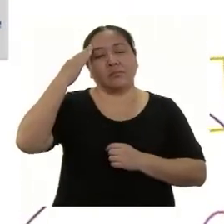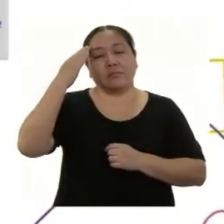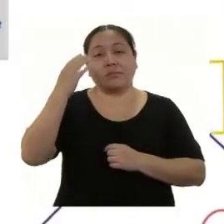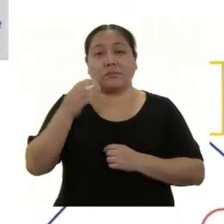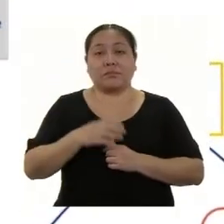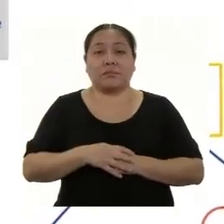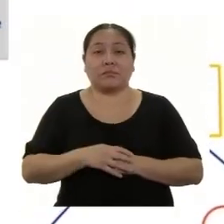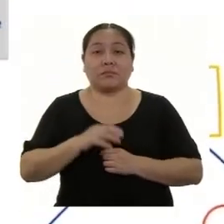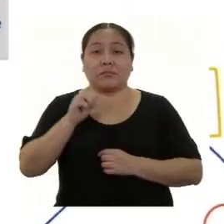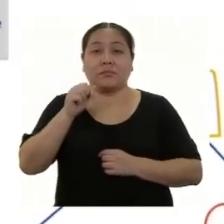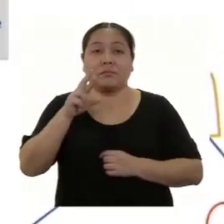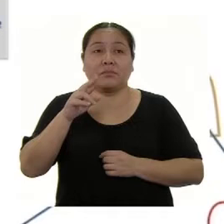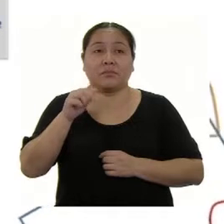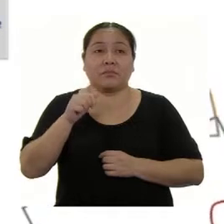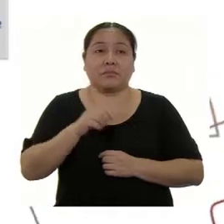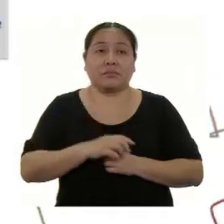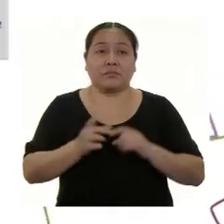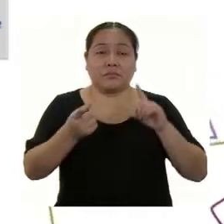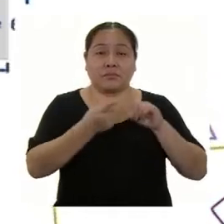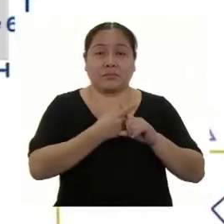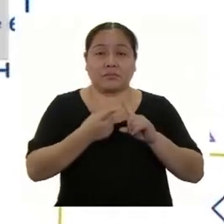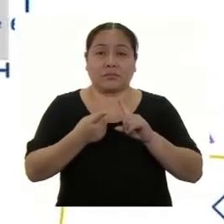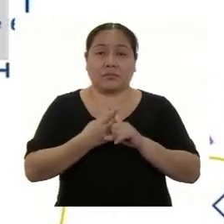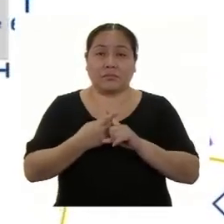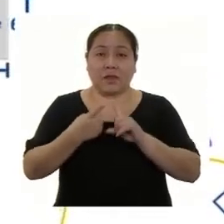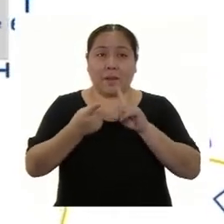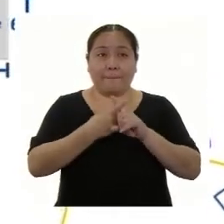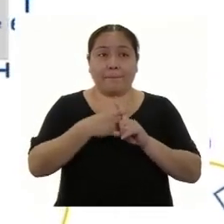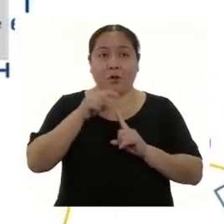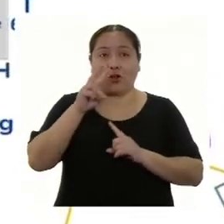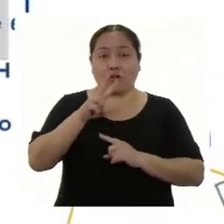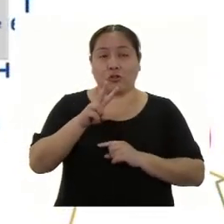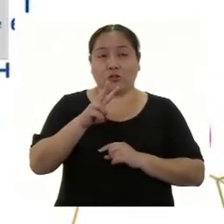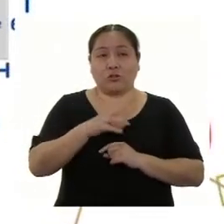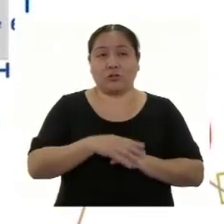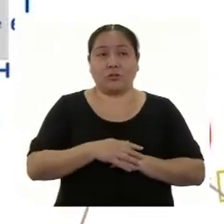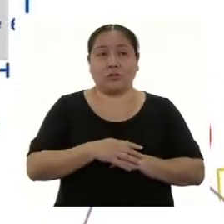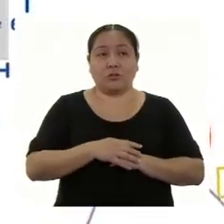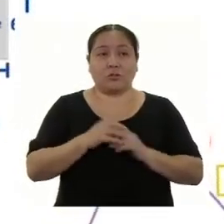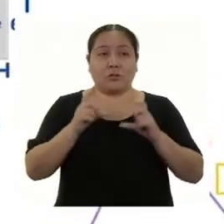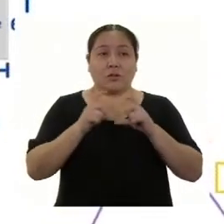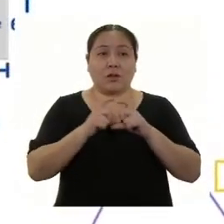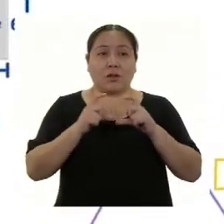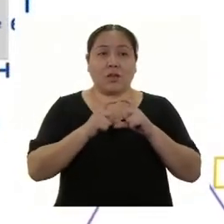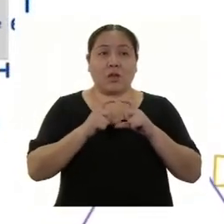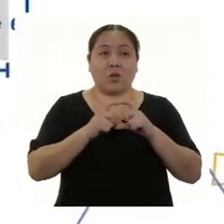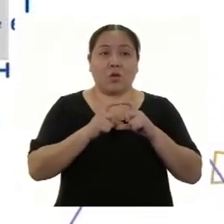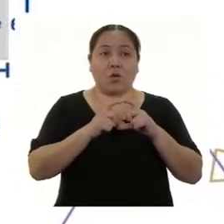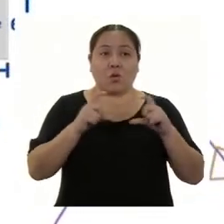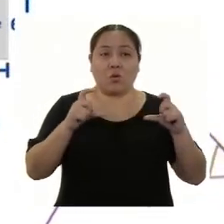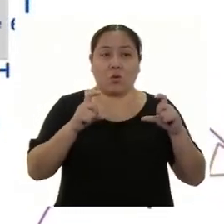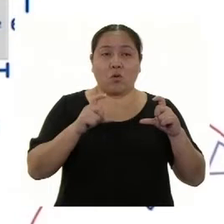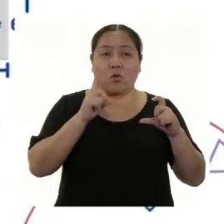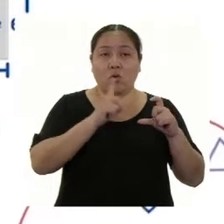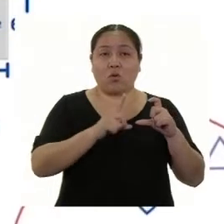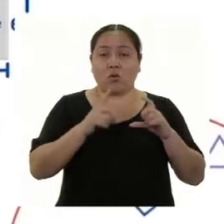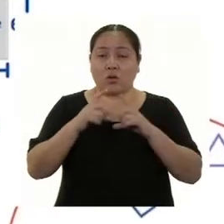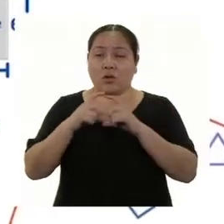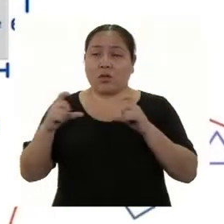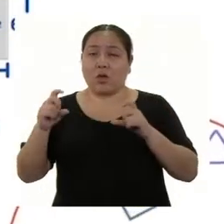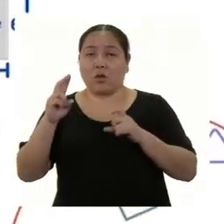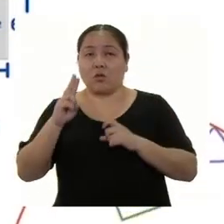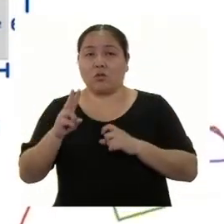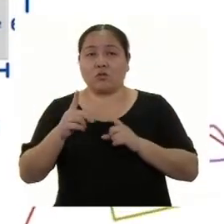todas las caras laterales, voy a multiplicar por 2 el área del rectángulo 1 y del rectángulo 2. Y luego voy a sumar